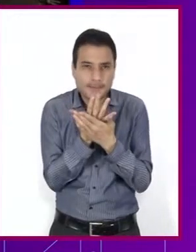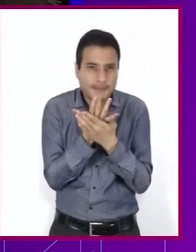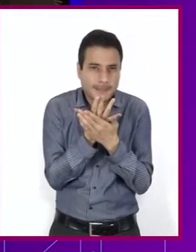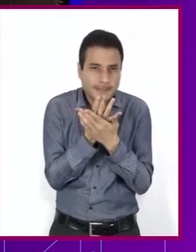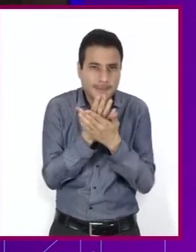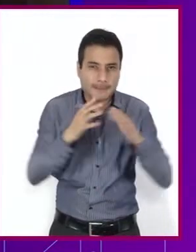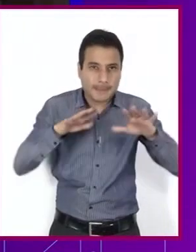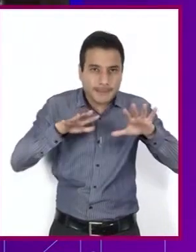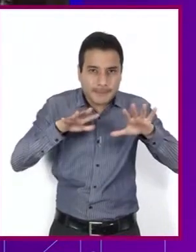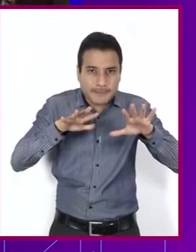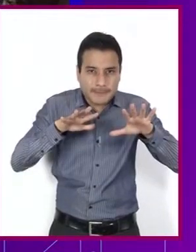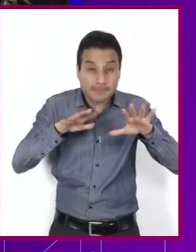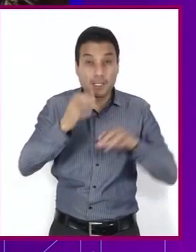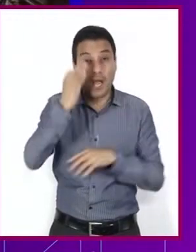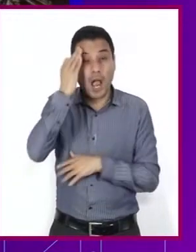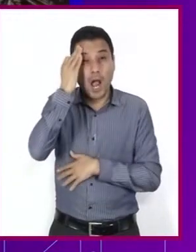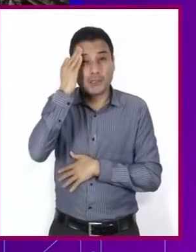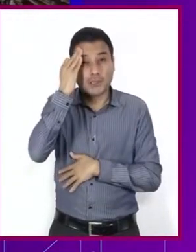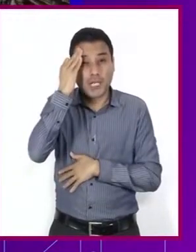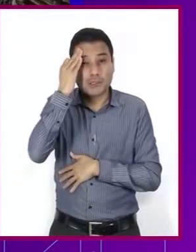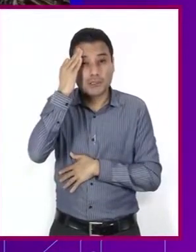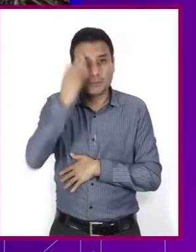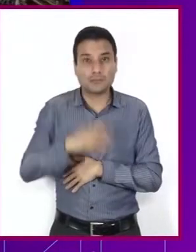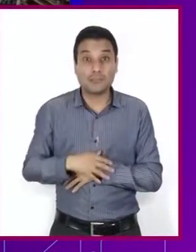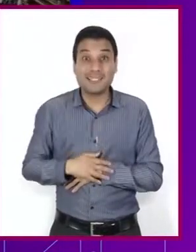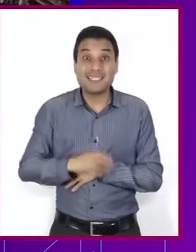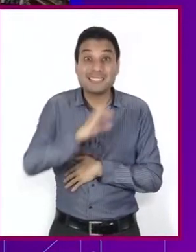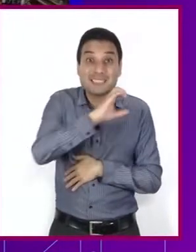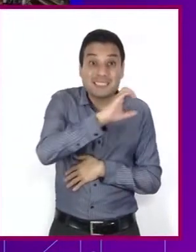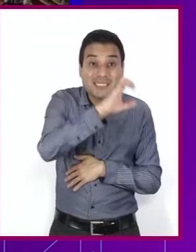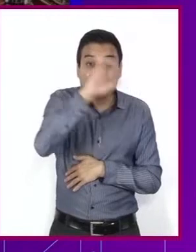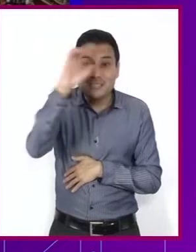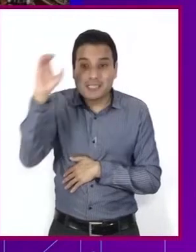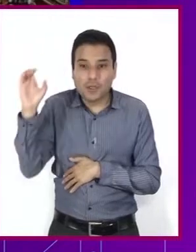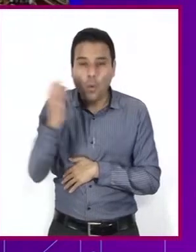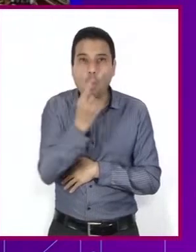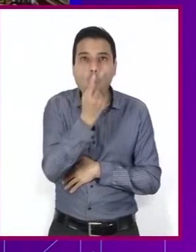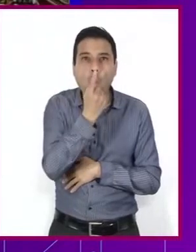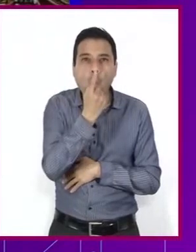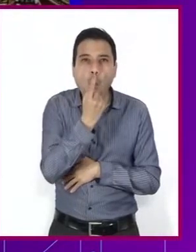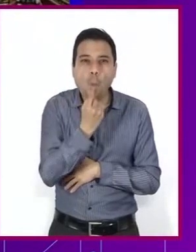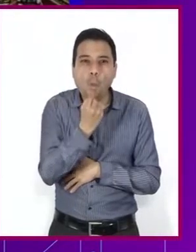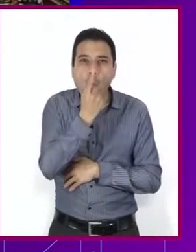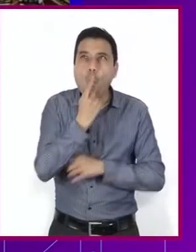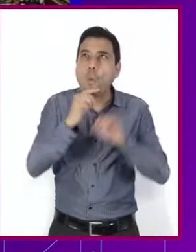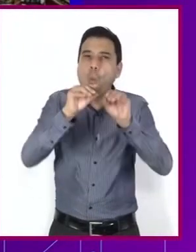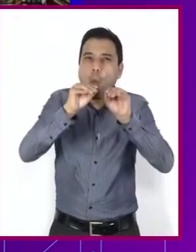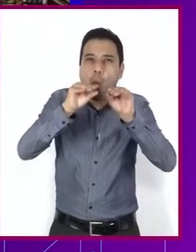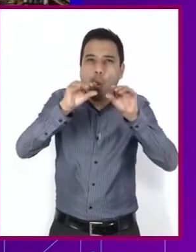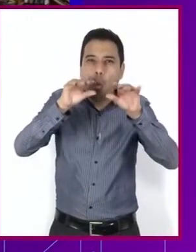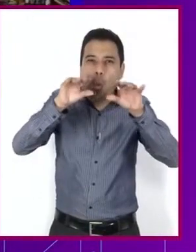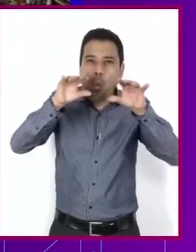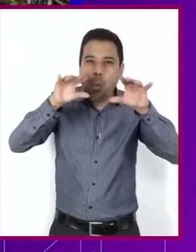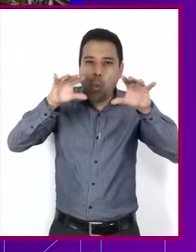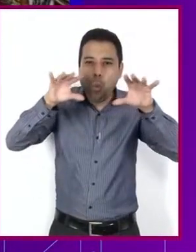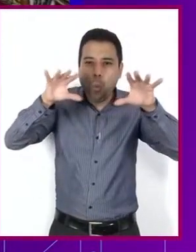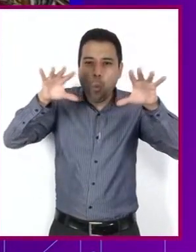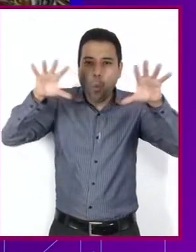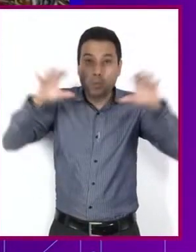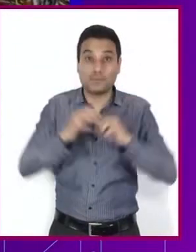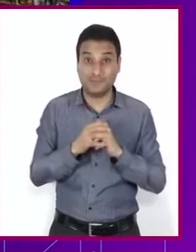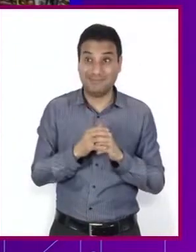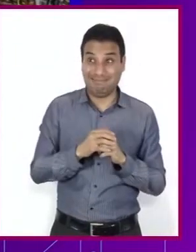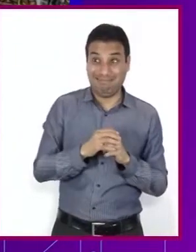Después de un gran rato, el cielo se puso colorado por todas partes y ellos se postraron de